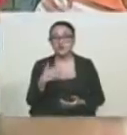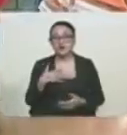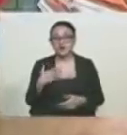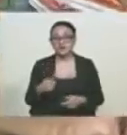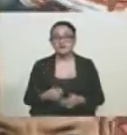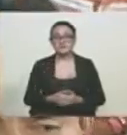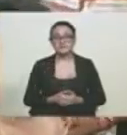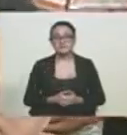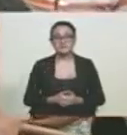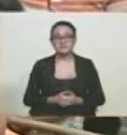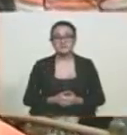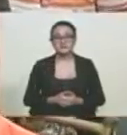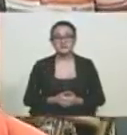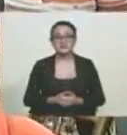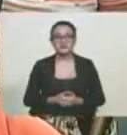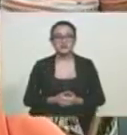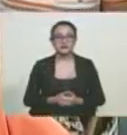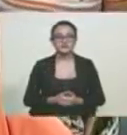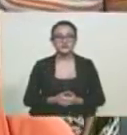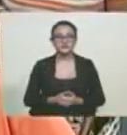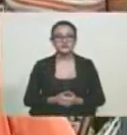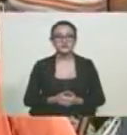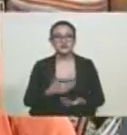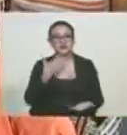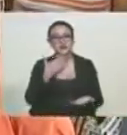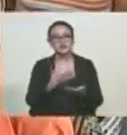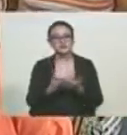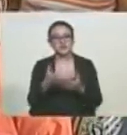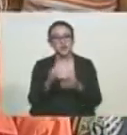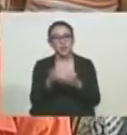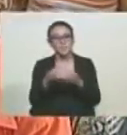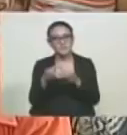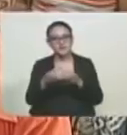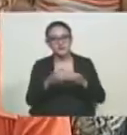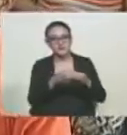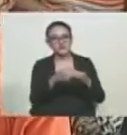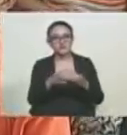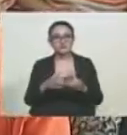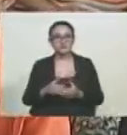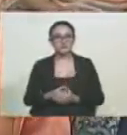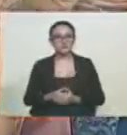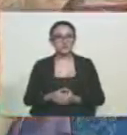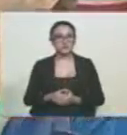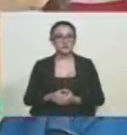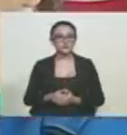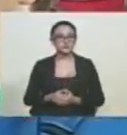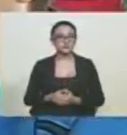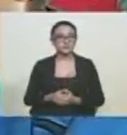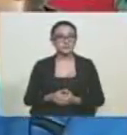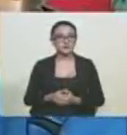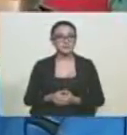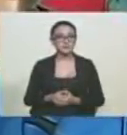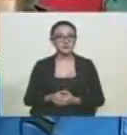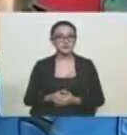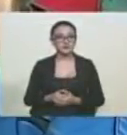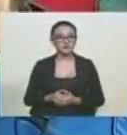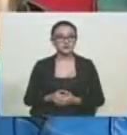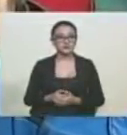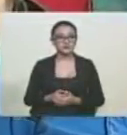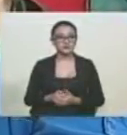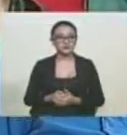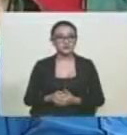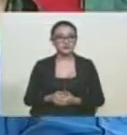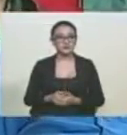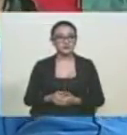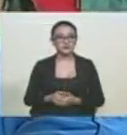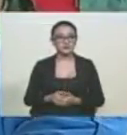doy gracias a los compañeros de los medios alternativos, que sí creían en